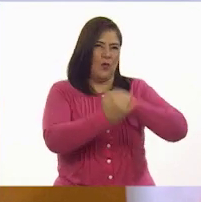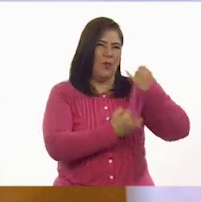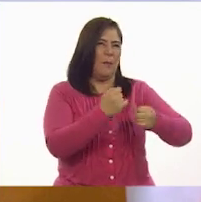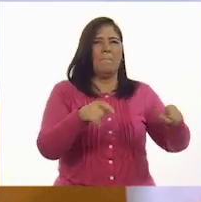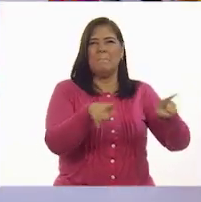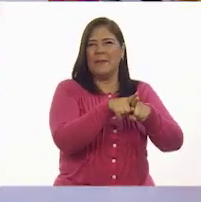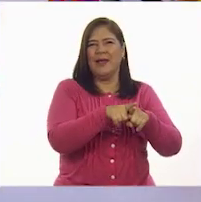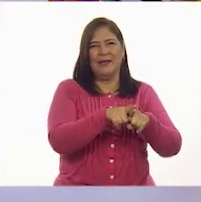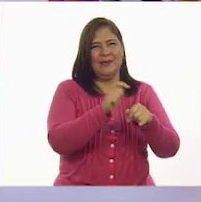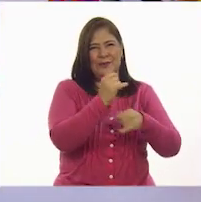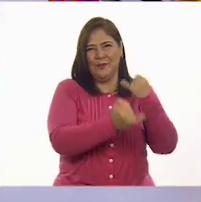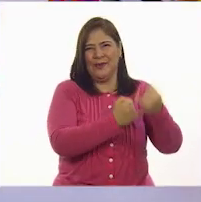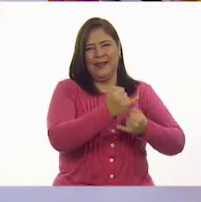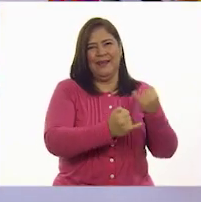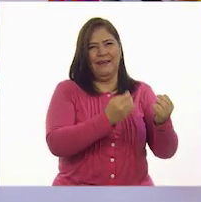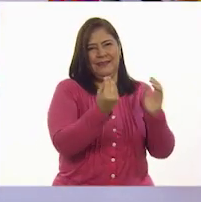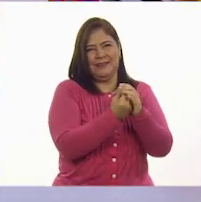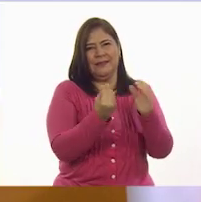clase.